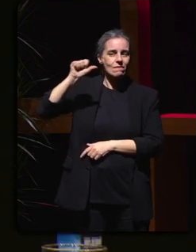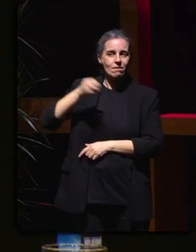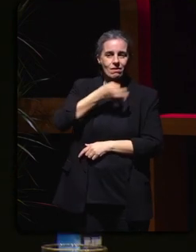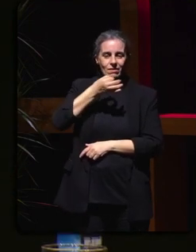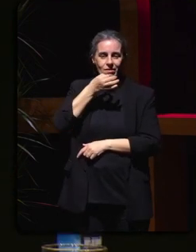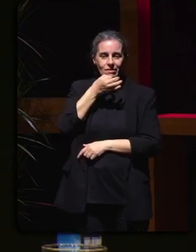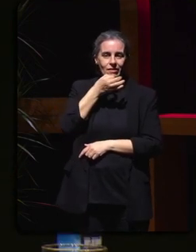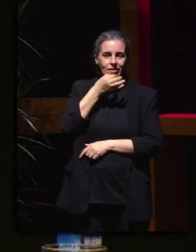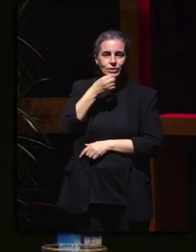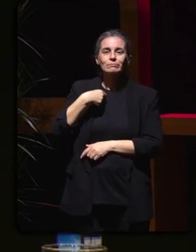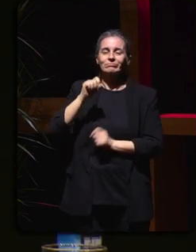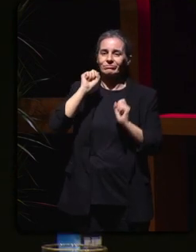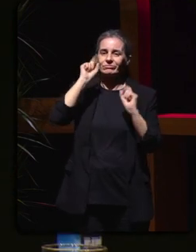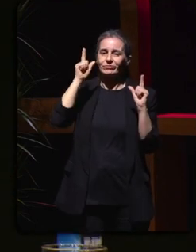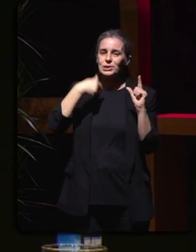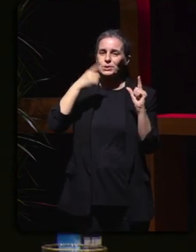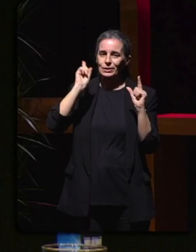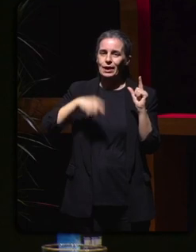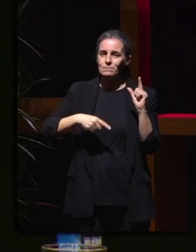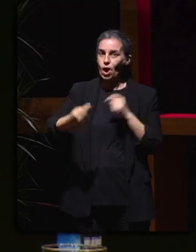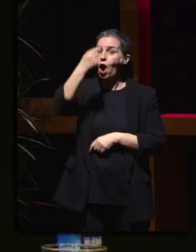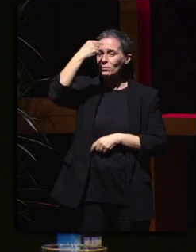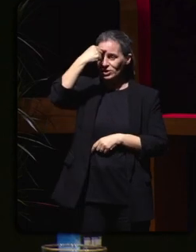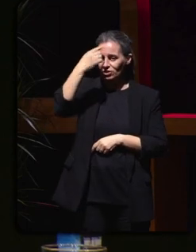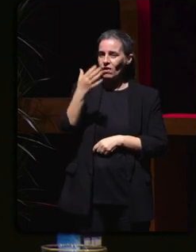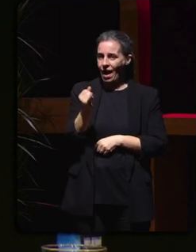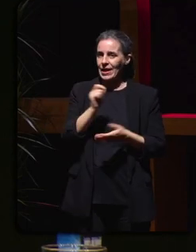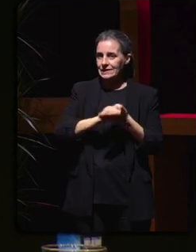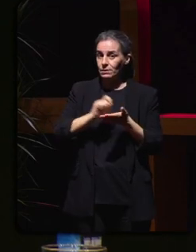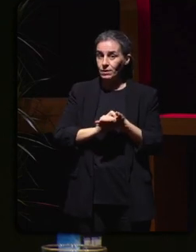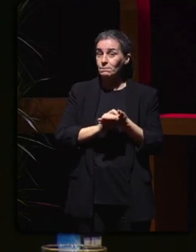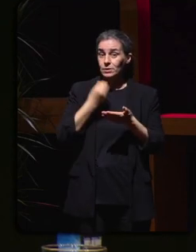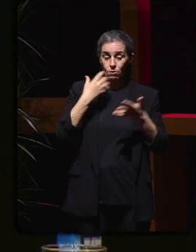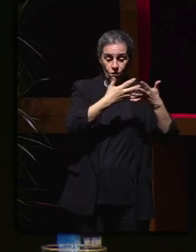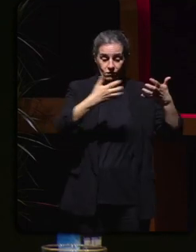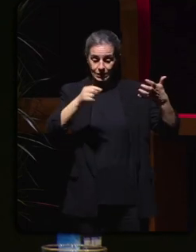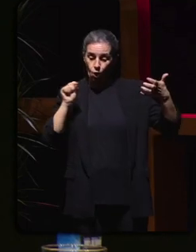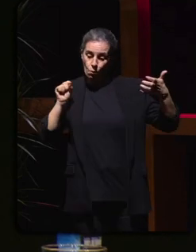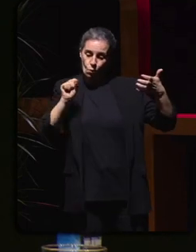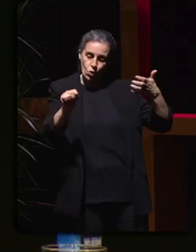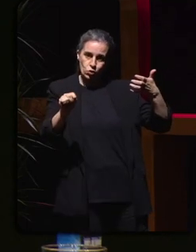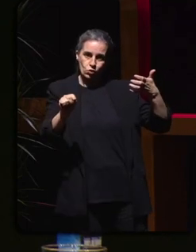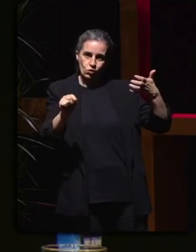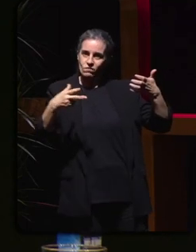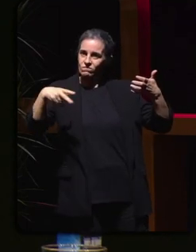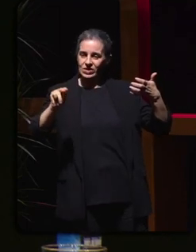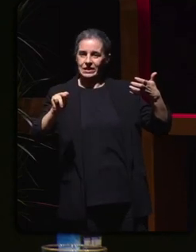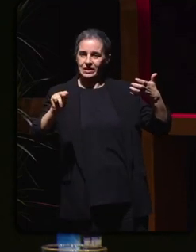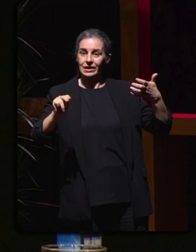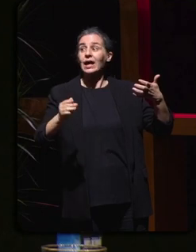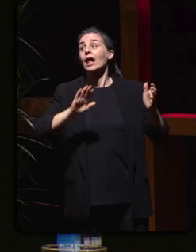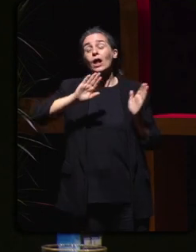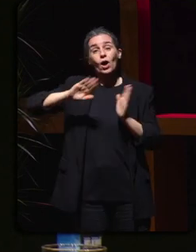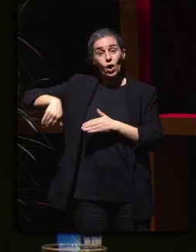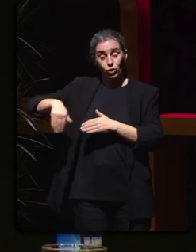anterior me he dado cuenta de que yo también tengo una obsesión al escribir y son los puntos finales el otro libro se llama punto en Boca